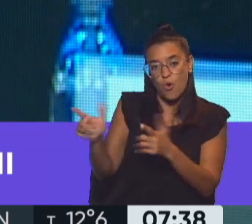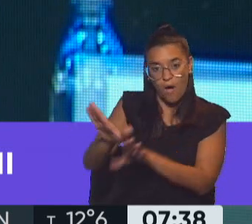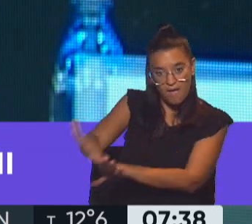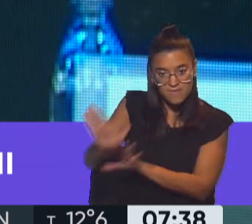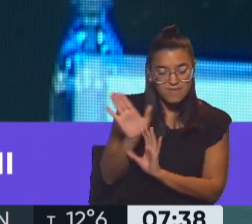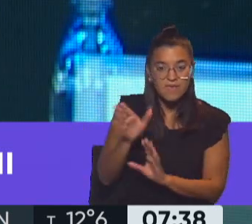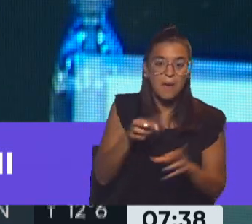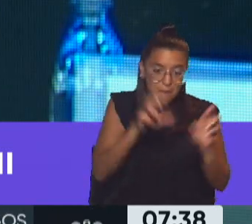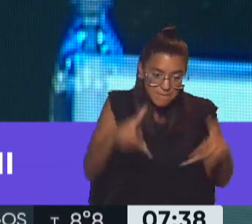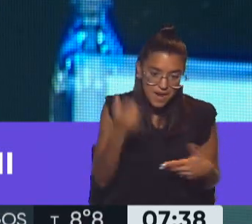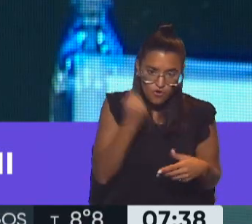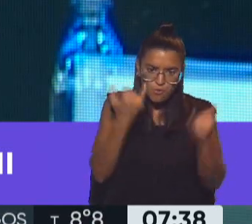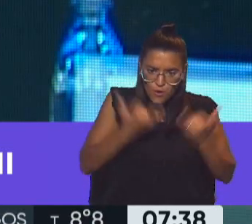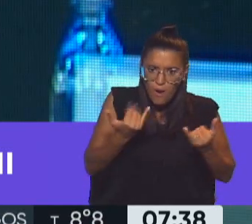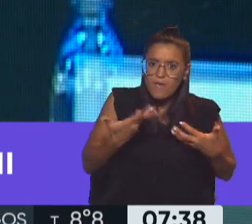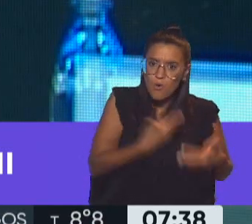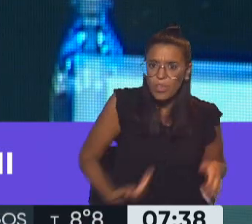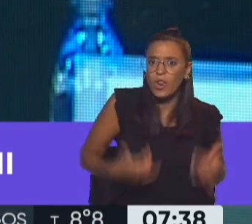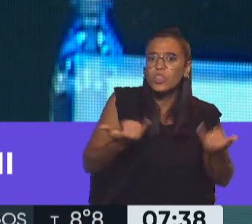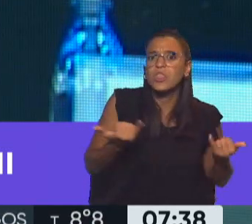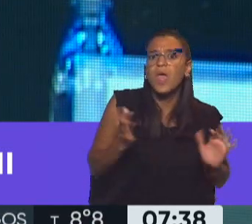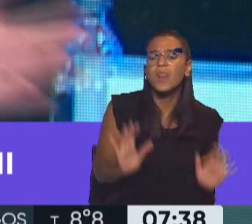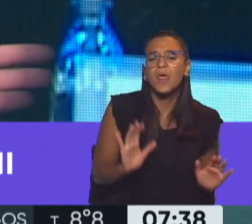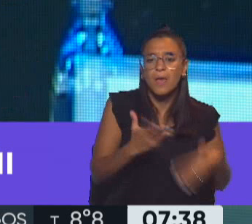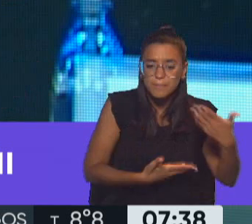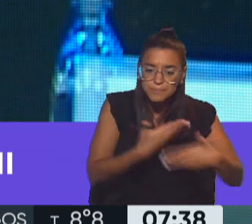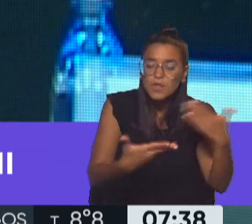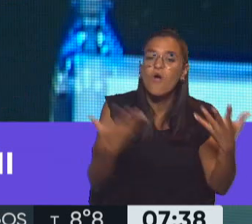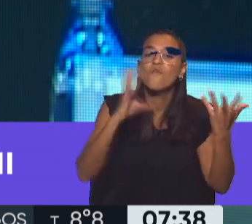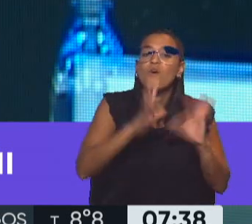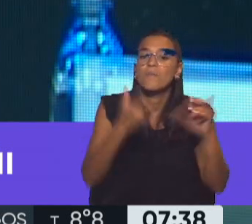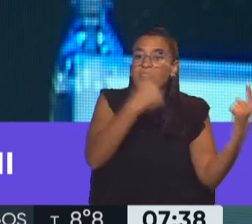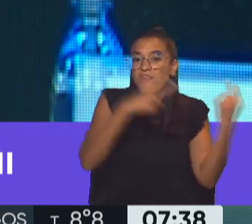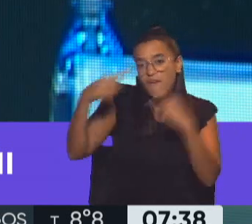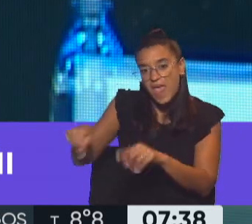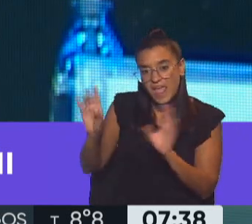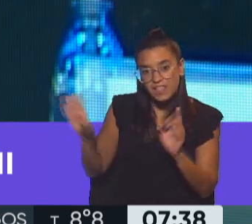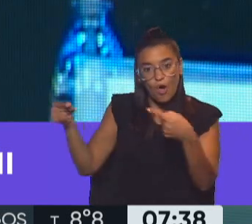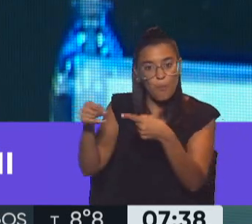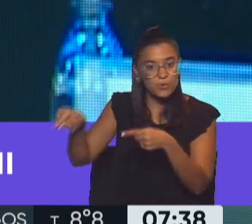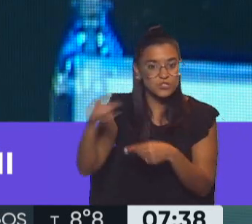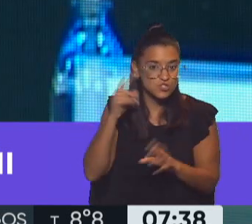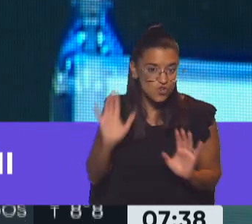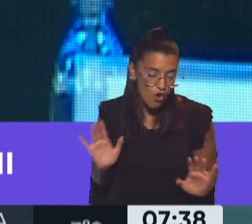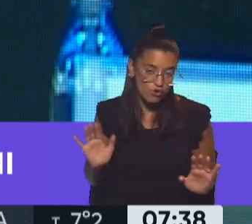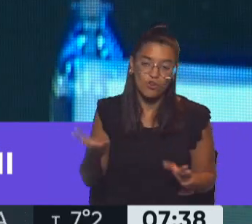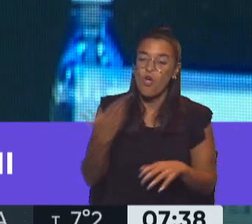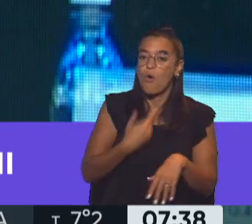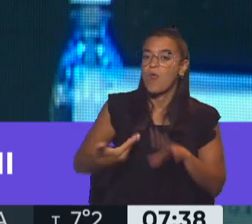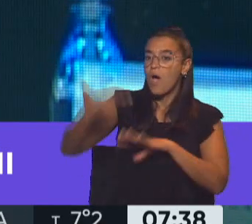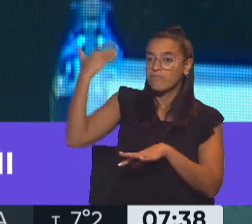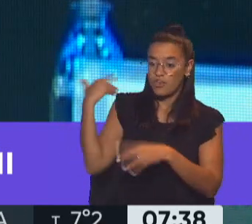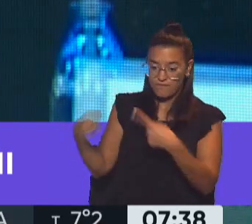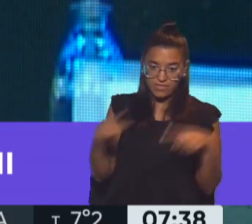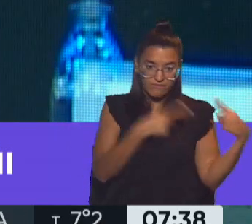económico lo está llevando adelante el gobierno desde que inició en un sendero diferente, claramente, del que venía trazando el gobierno anterior y,